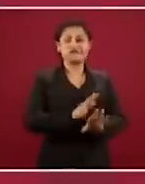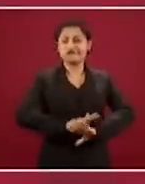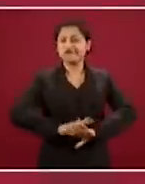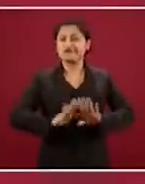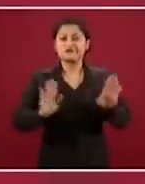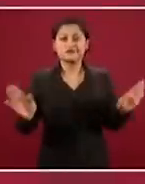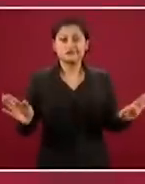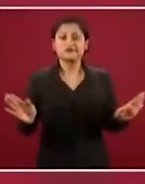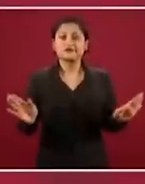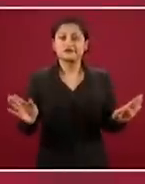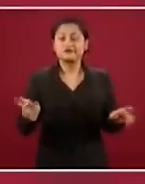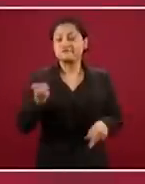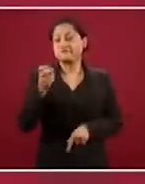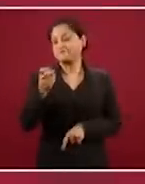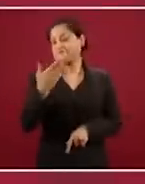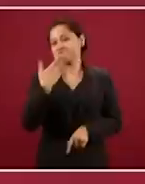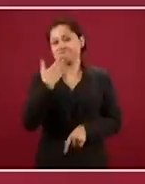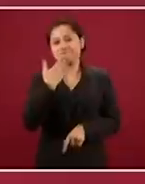qué bueno,